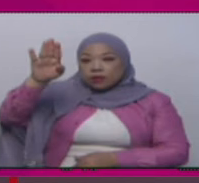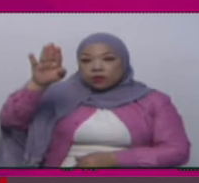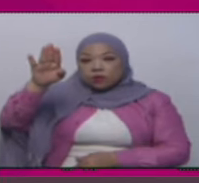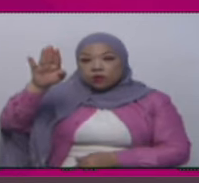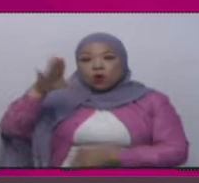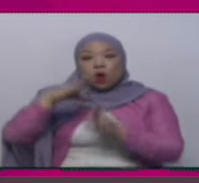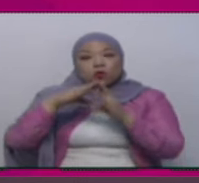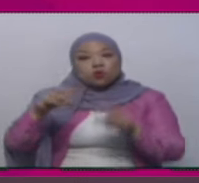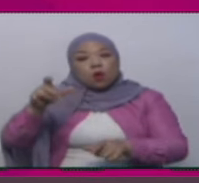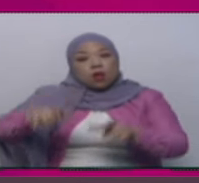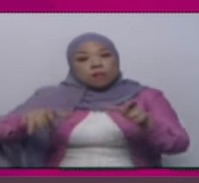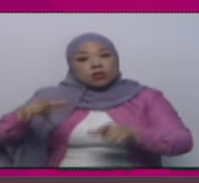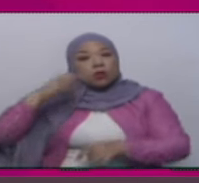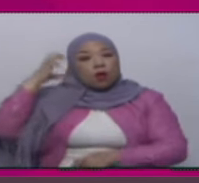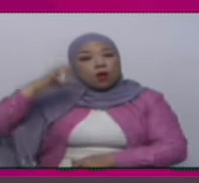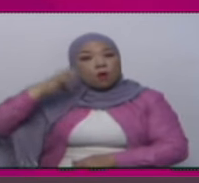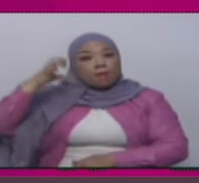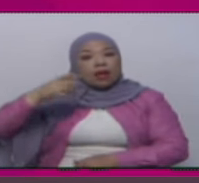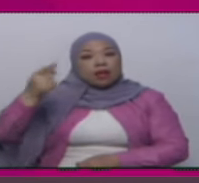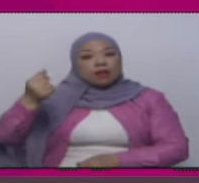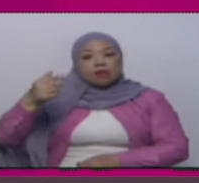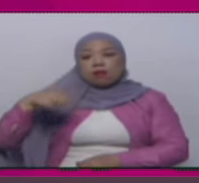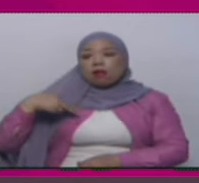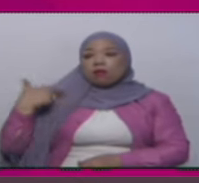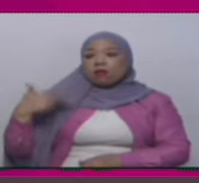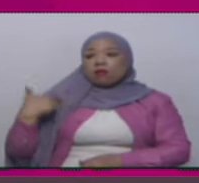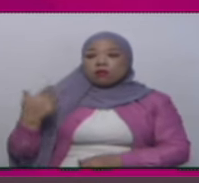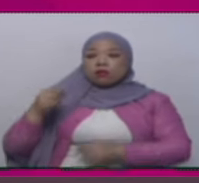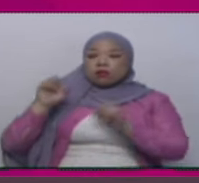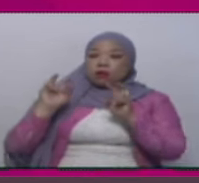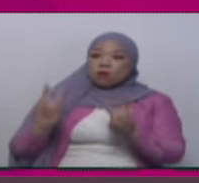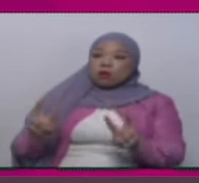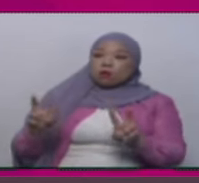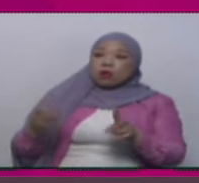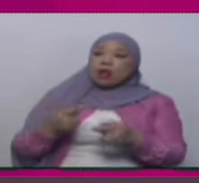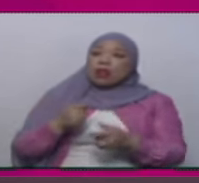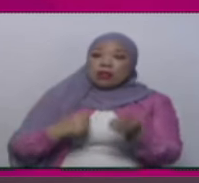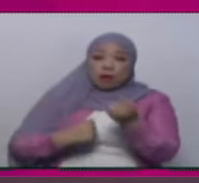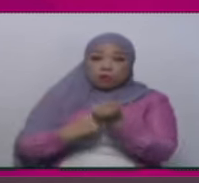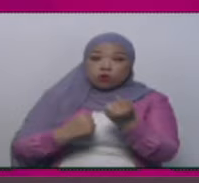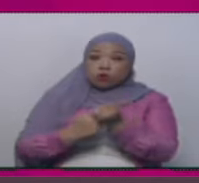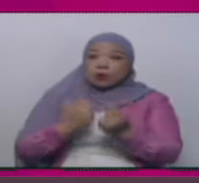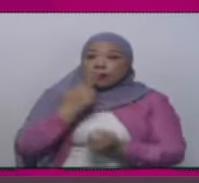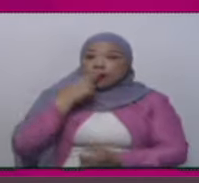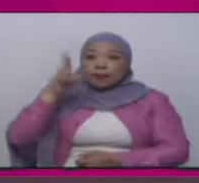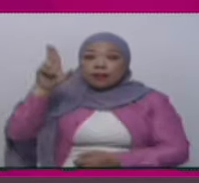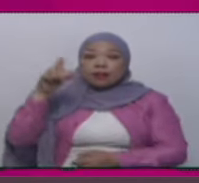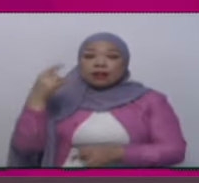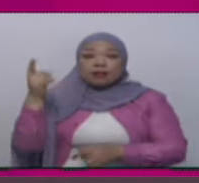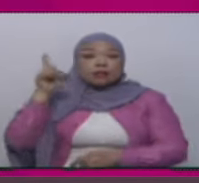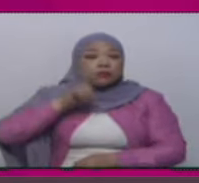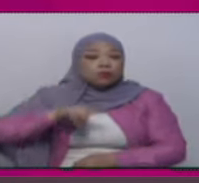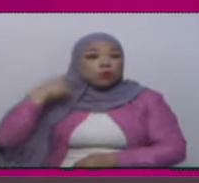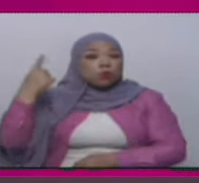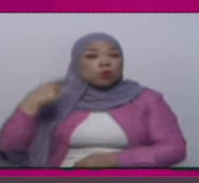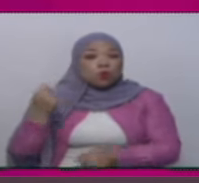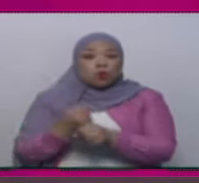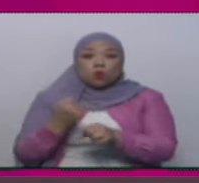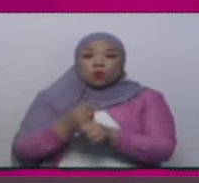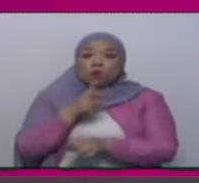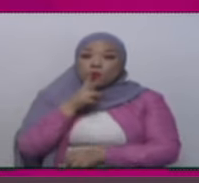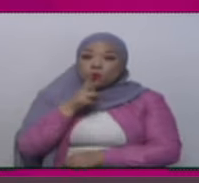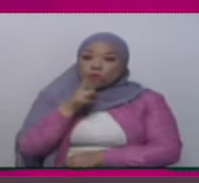Toda esa élite europea terminó admirando al partido nazi hasta que se le fue demencialmente Hitler de las